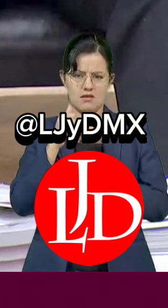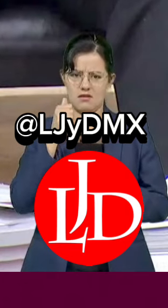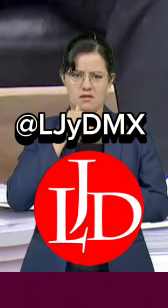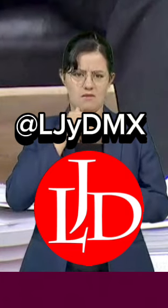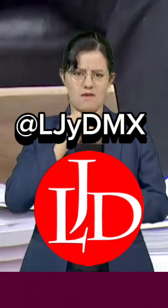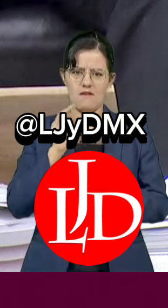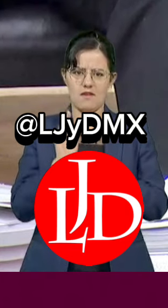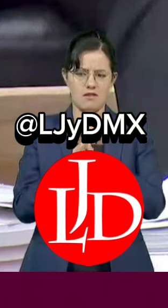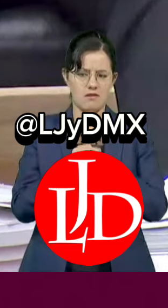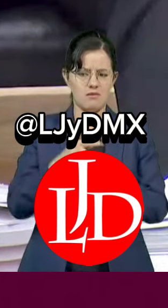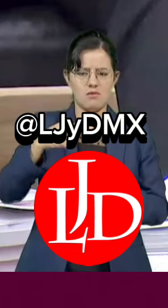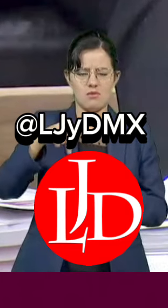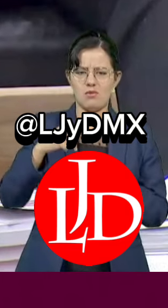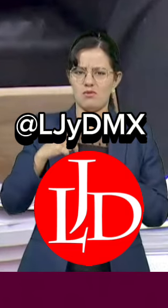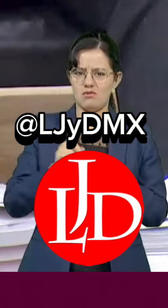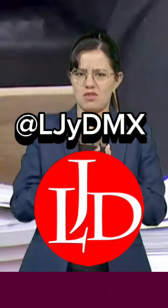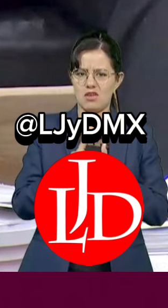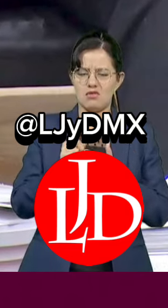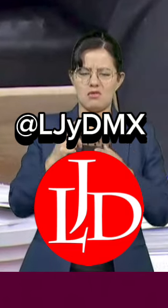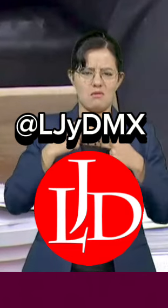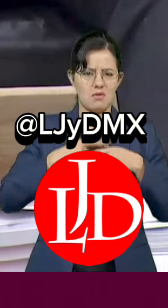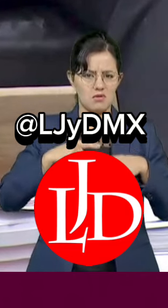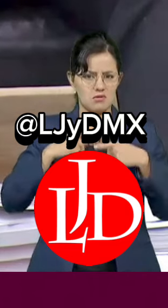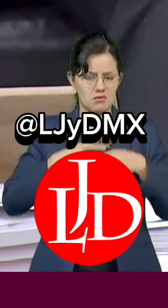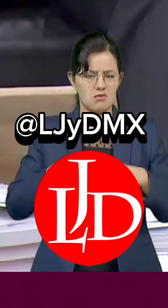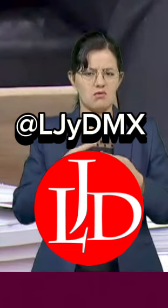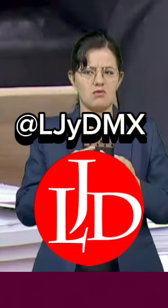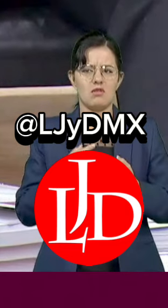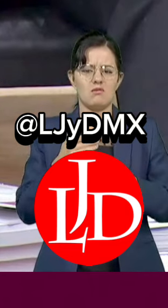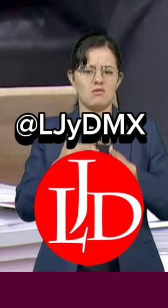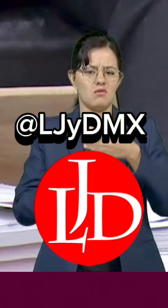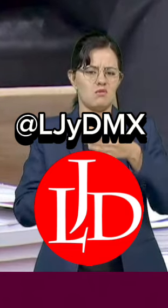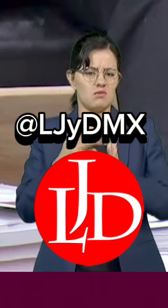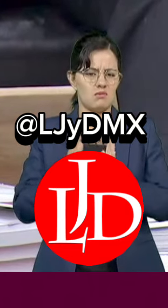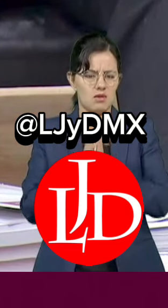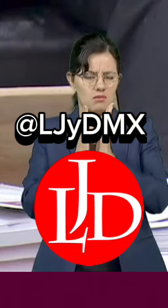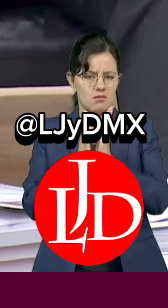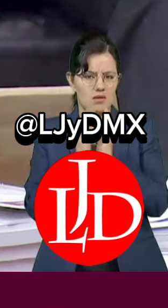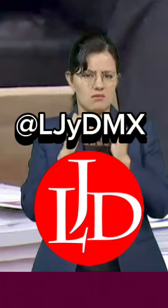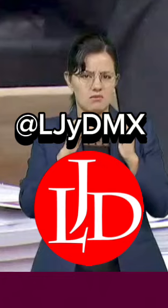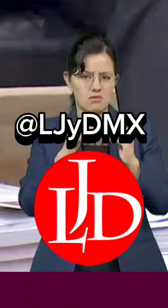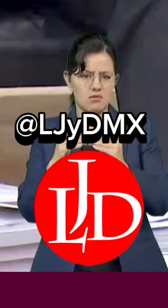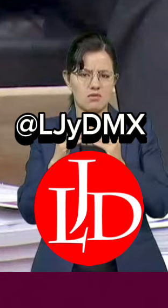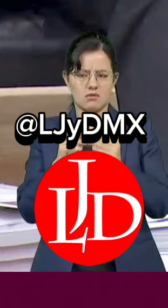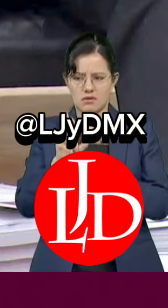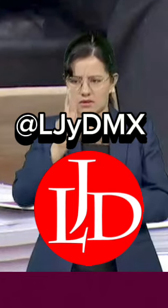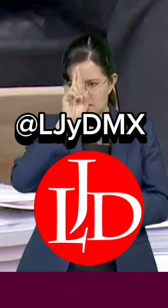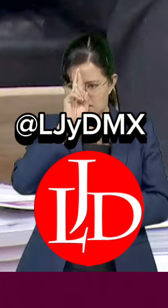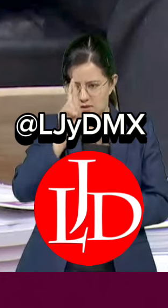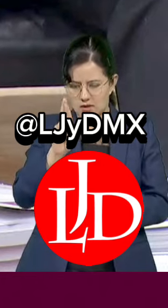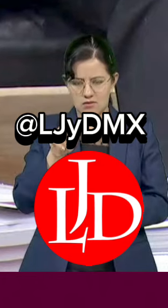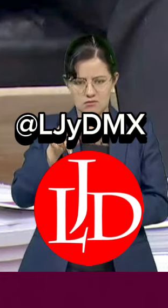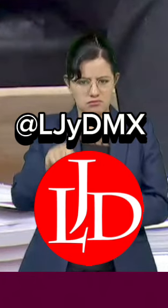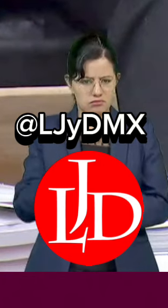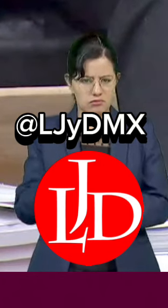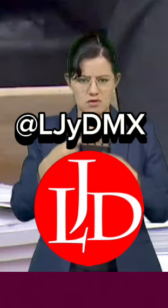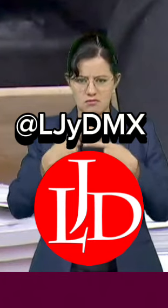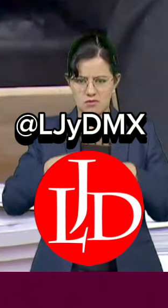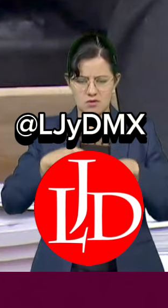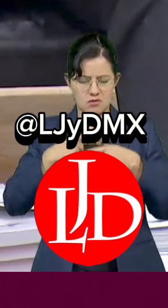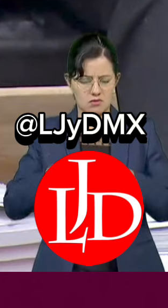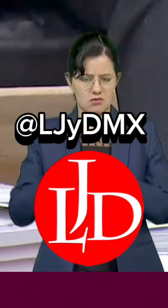pueblo, la fortaleza de los procedimientos democráticos, el respeto a la dignidad de las personas. No